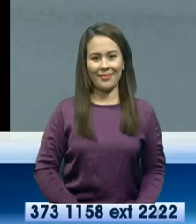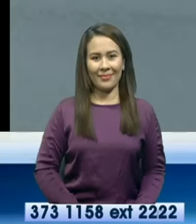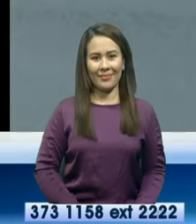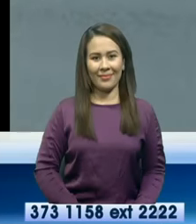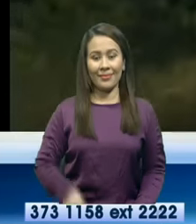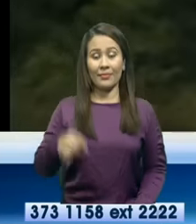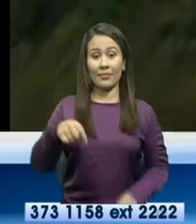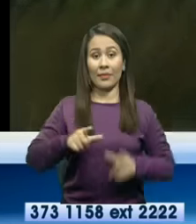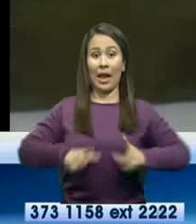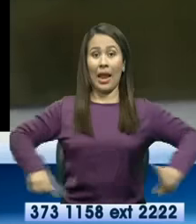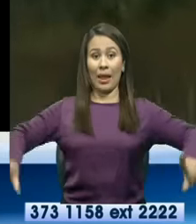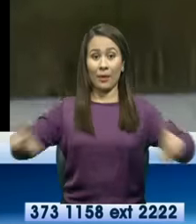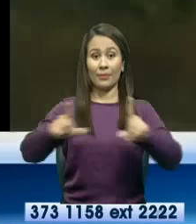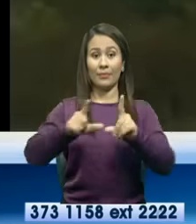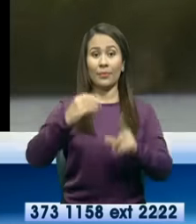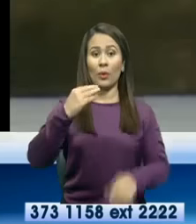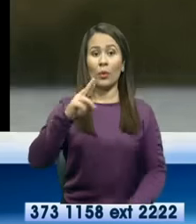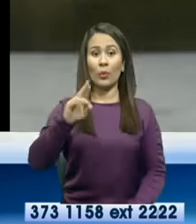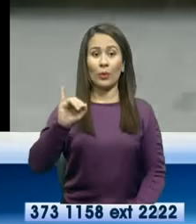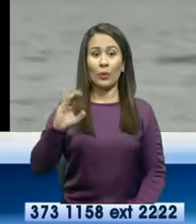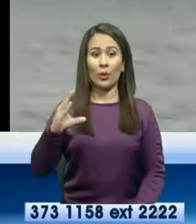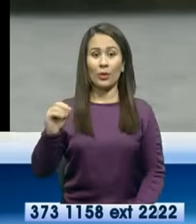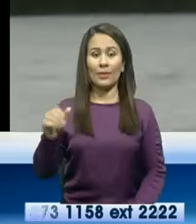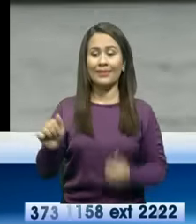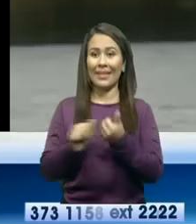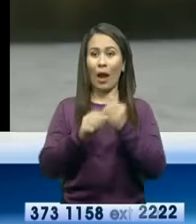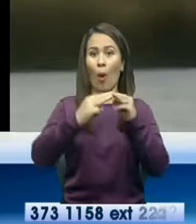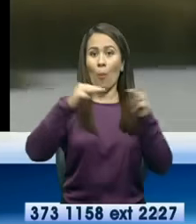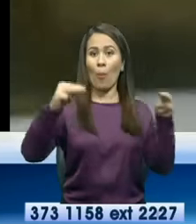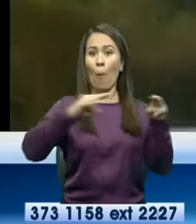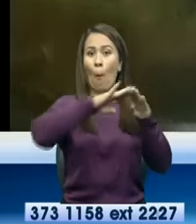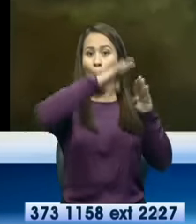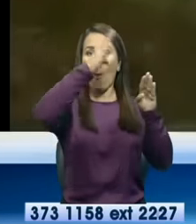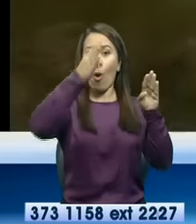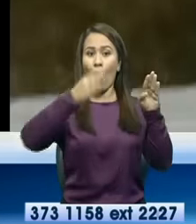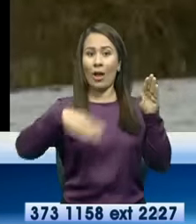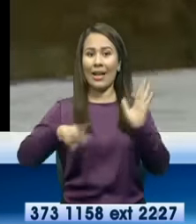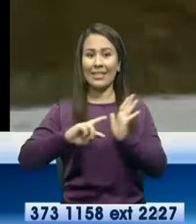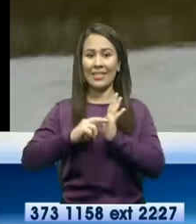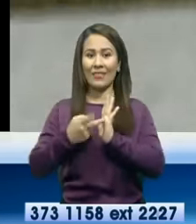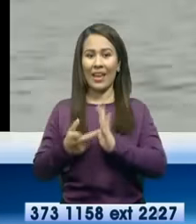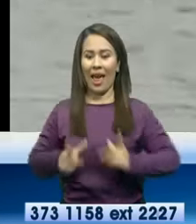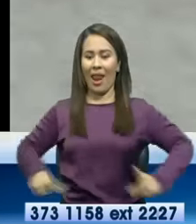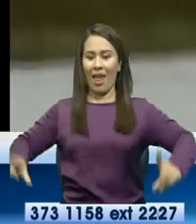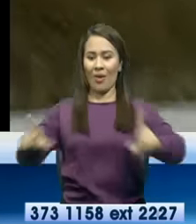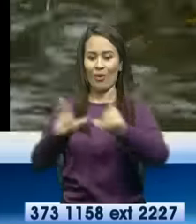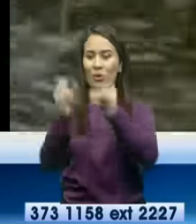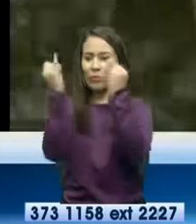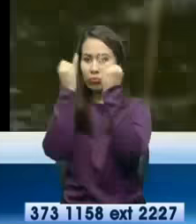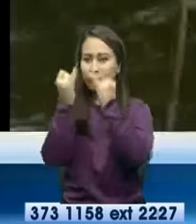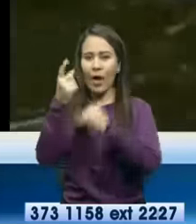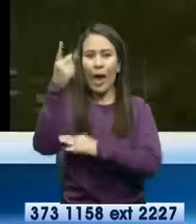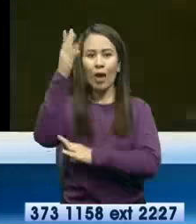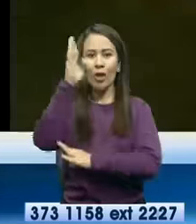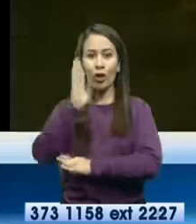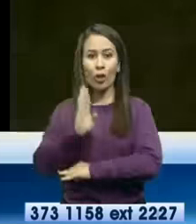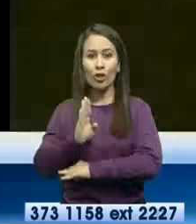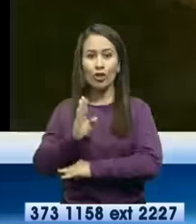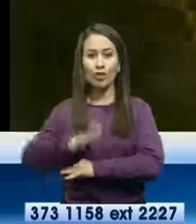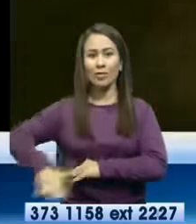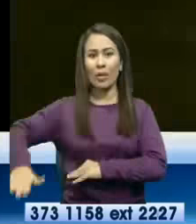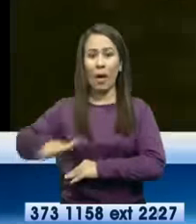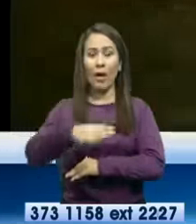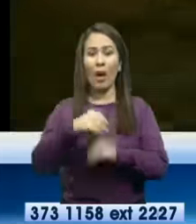La Laguna de Cuicocha está ubicada al pie del volcán Cotacachi. Su nombre significa Laguna de los Dioses y es una laguna de origen